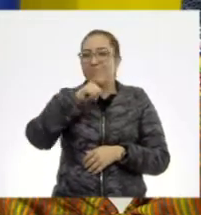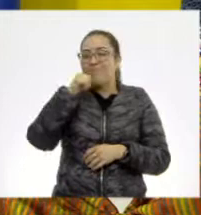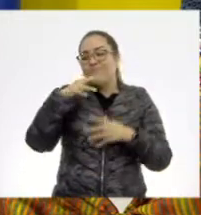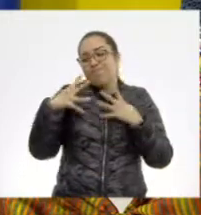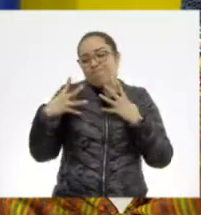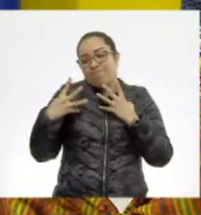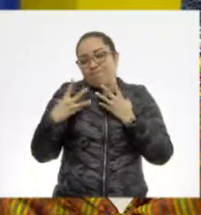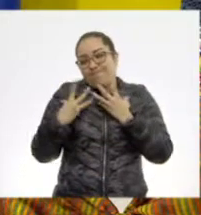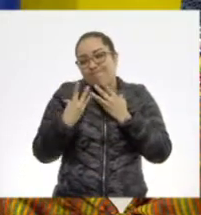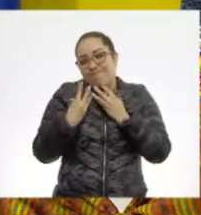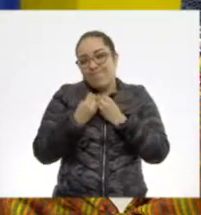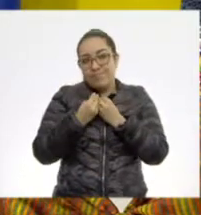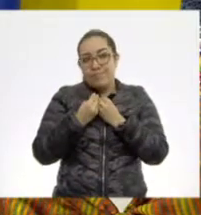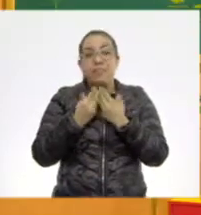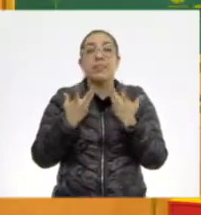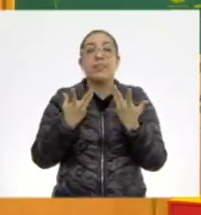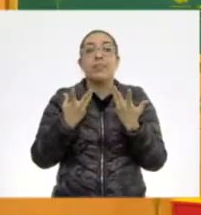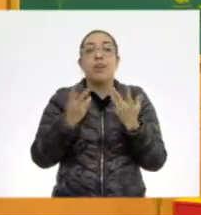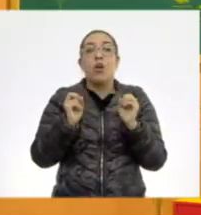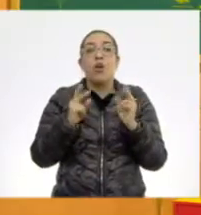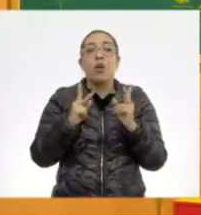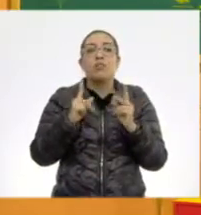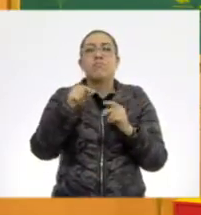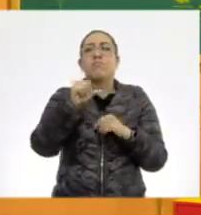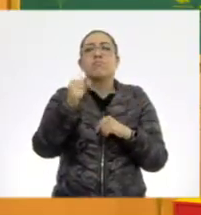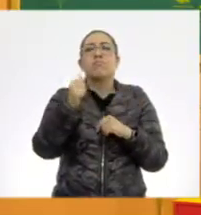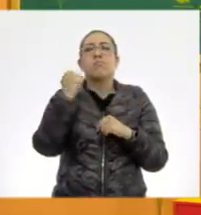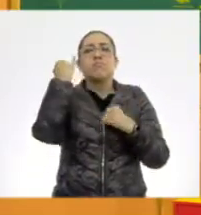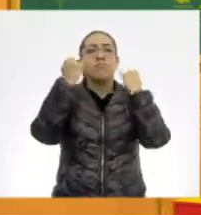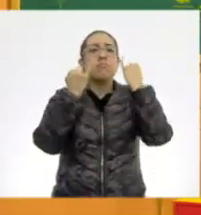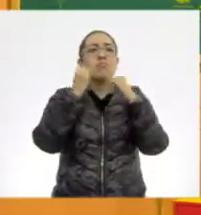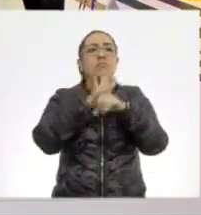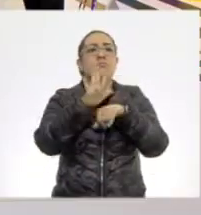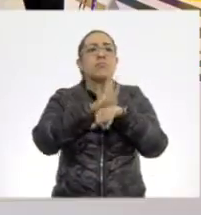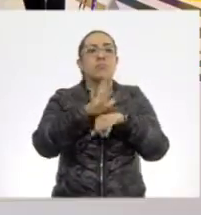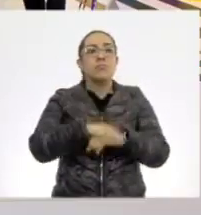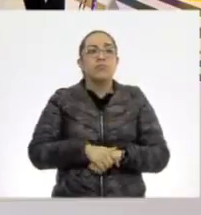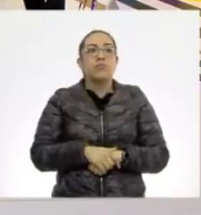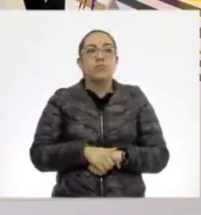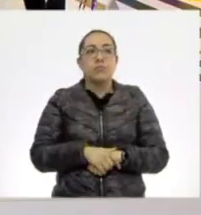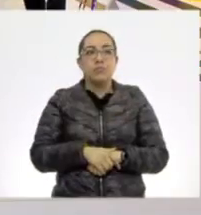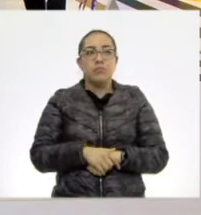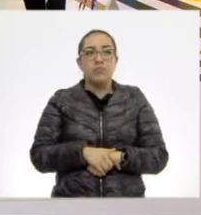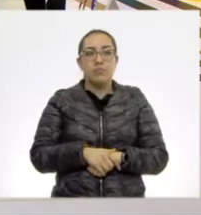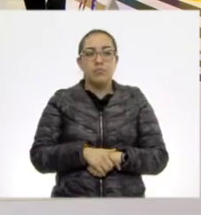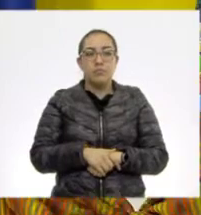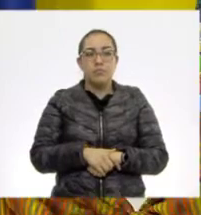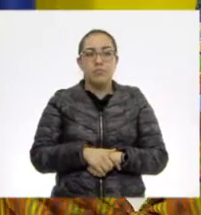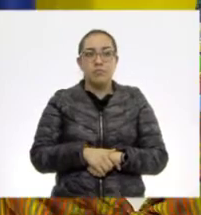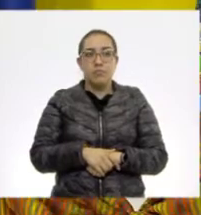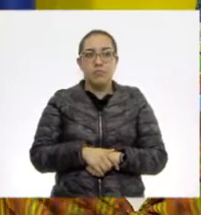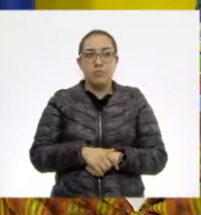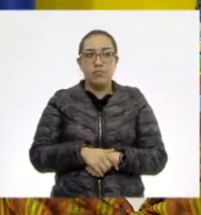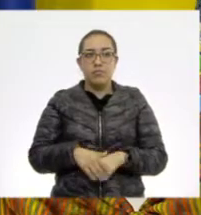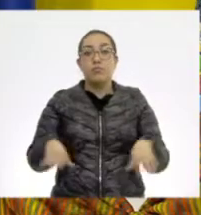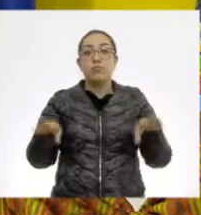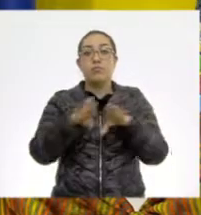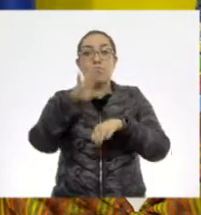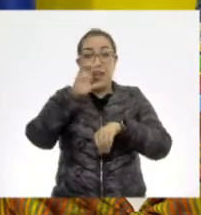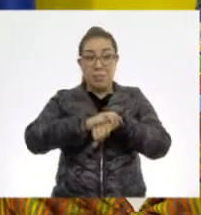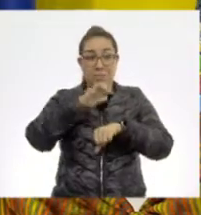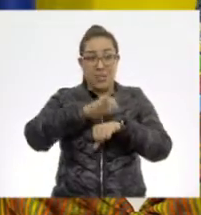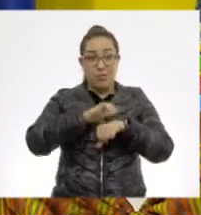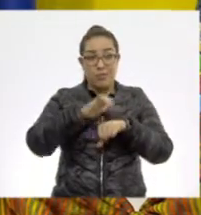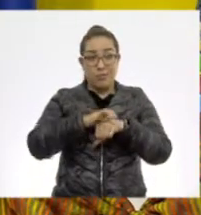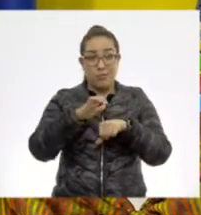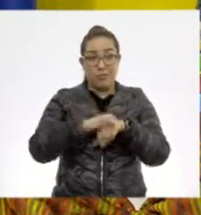mí. Exacto. Ahora, ¿qué tal? ¿Con quién se te ocurre ahora? ¿Qué tal? Mis amigos de la colonia. Ah, tus amigos